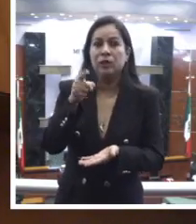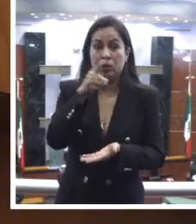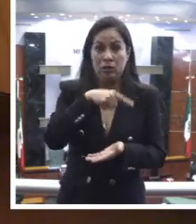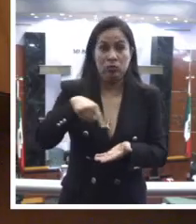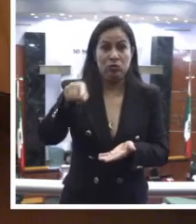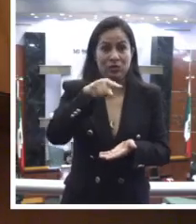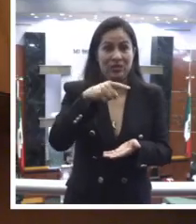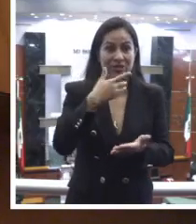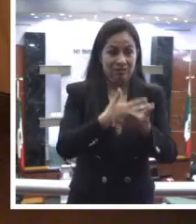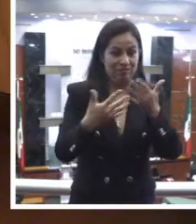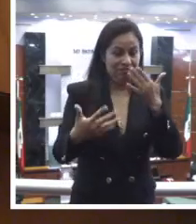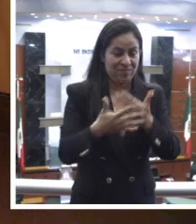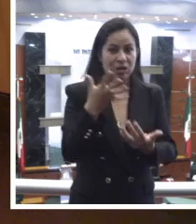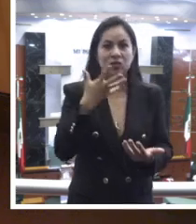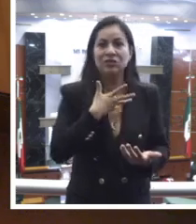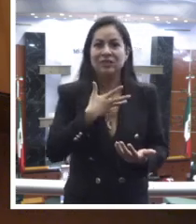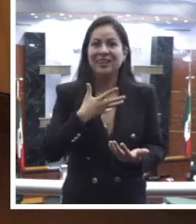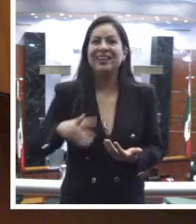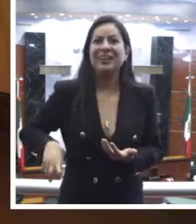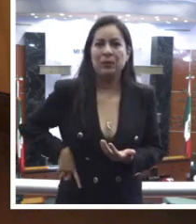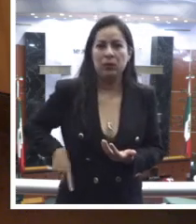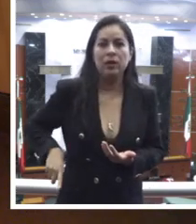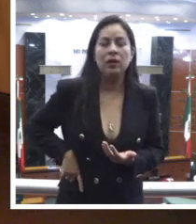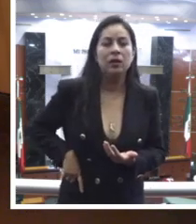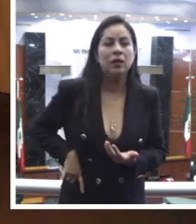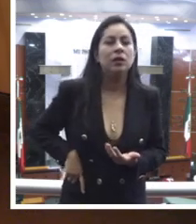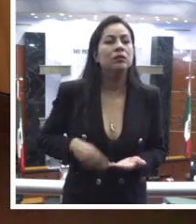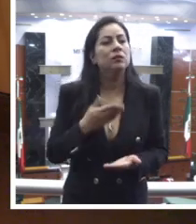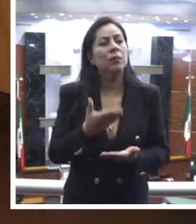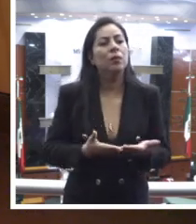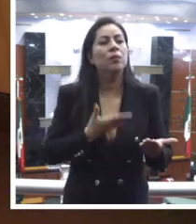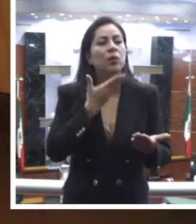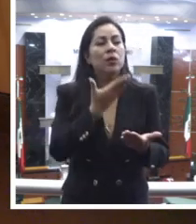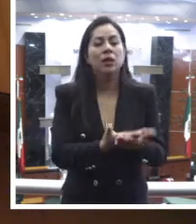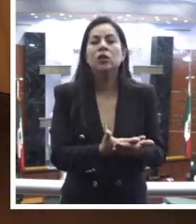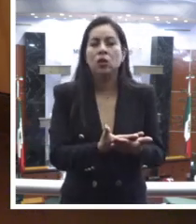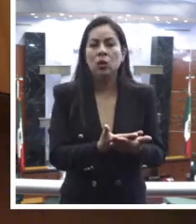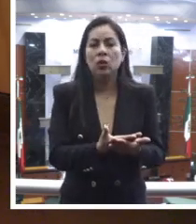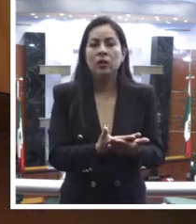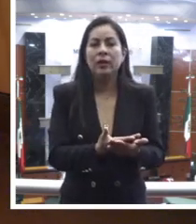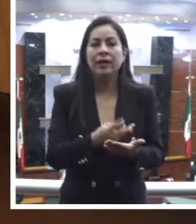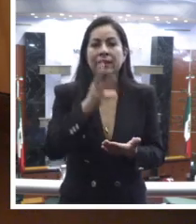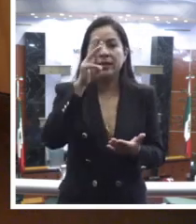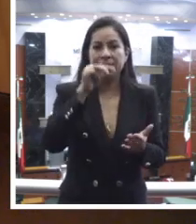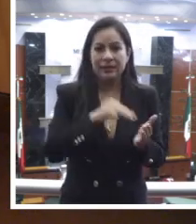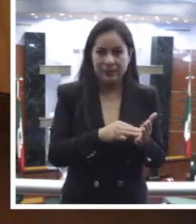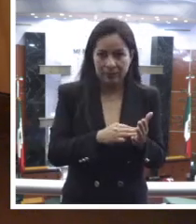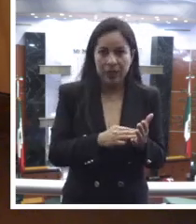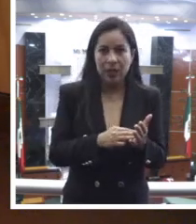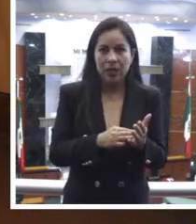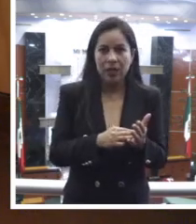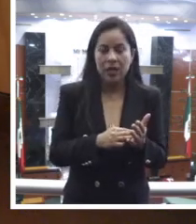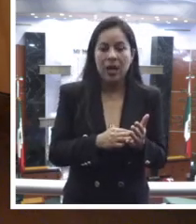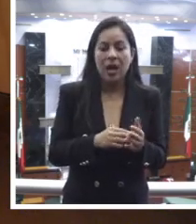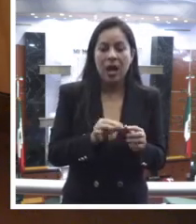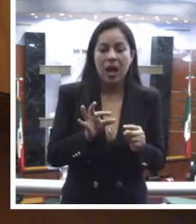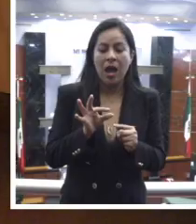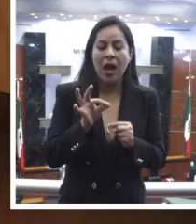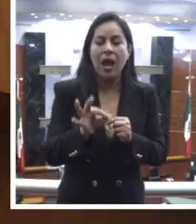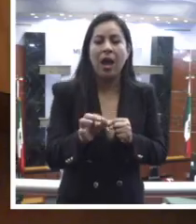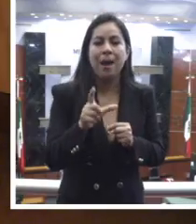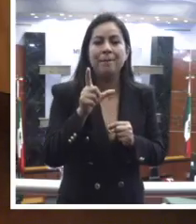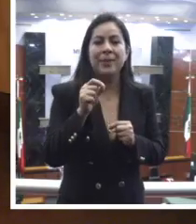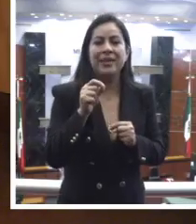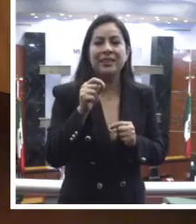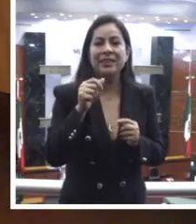ustedes tienen en sus manos, la gobernadora está proponiendo que de 3,000 lleguemos a